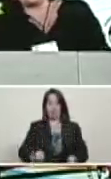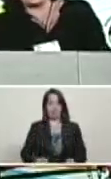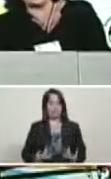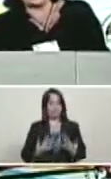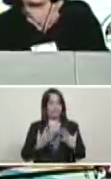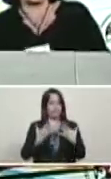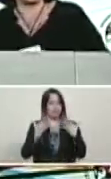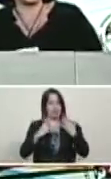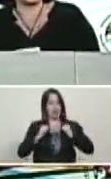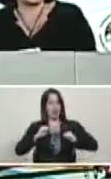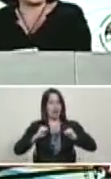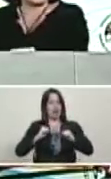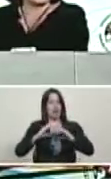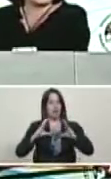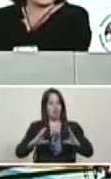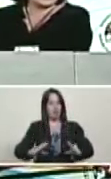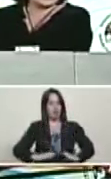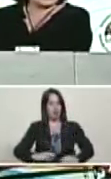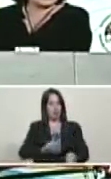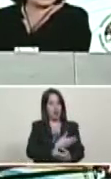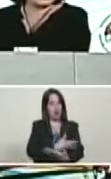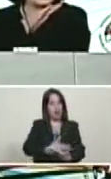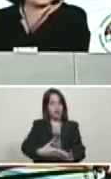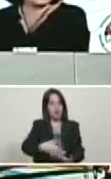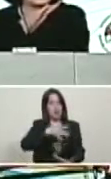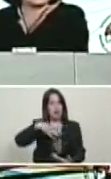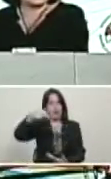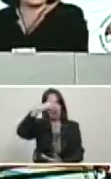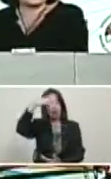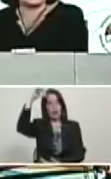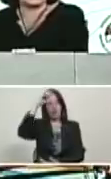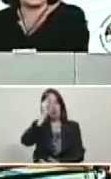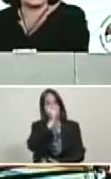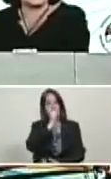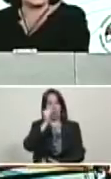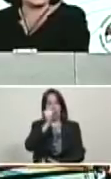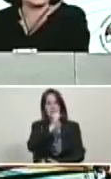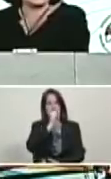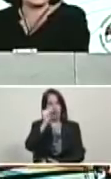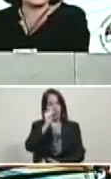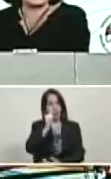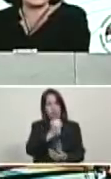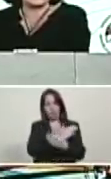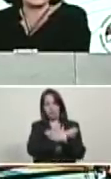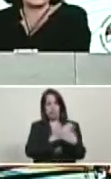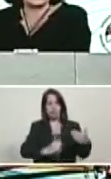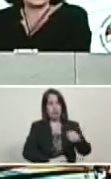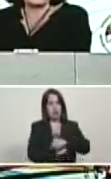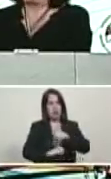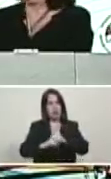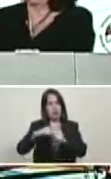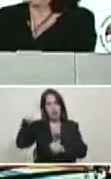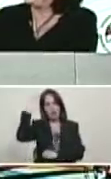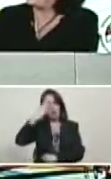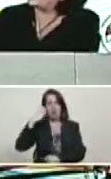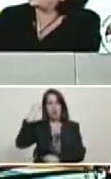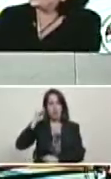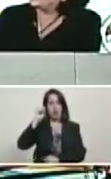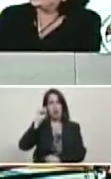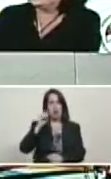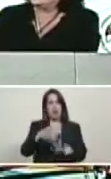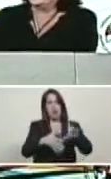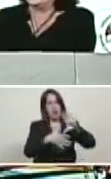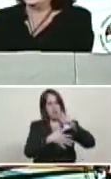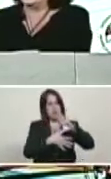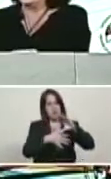en el cuerpo en la sangre en el alma con el canto y la solidaridad de europa de américa del norte de américa latina